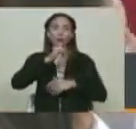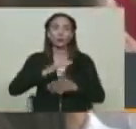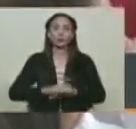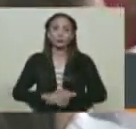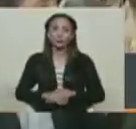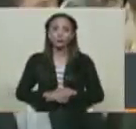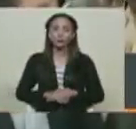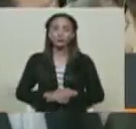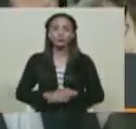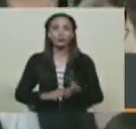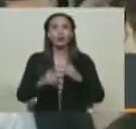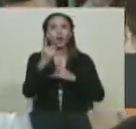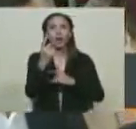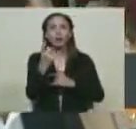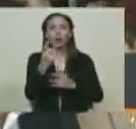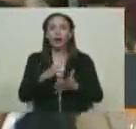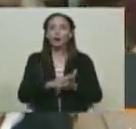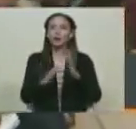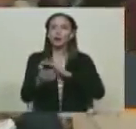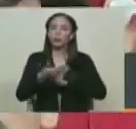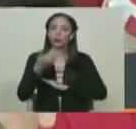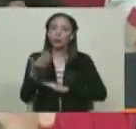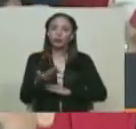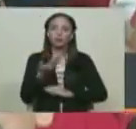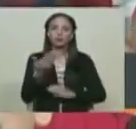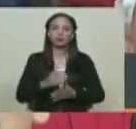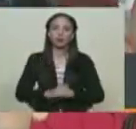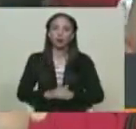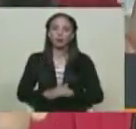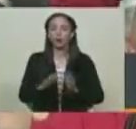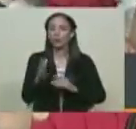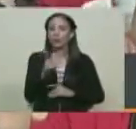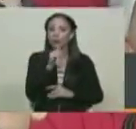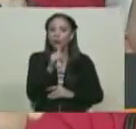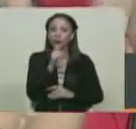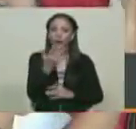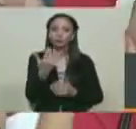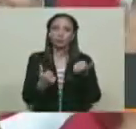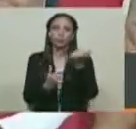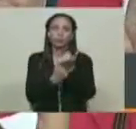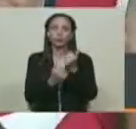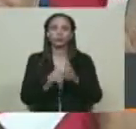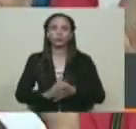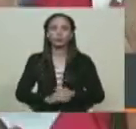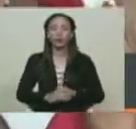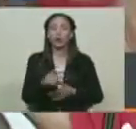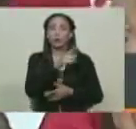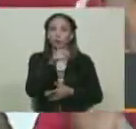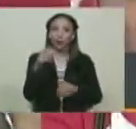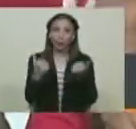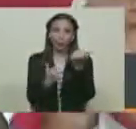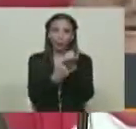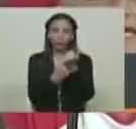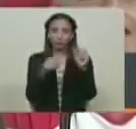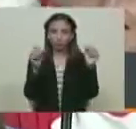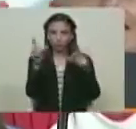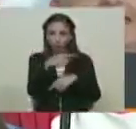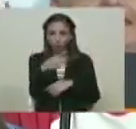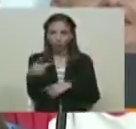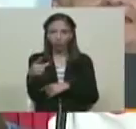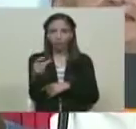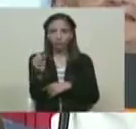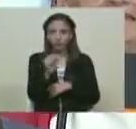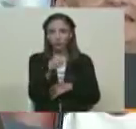Donde hace falta la aplicación del BQR. Cuento con ustedes para